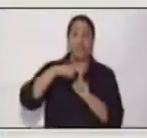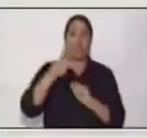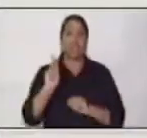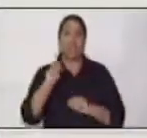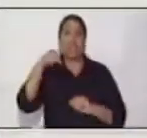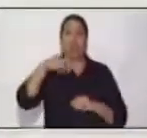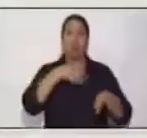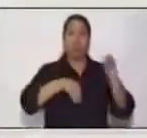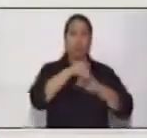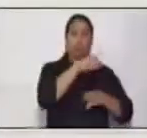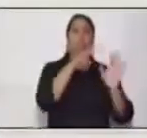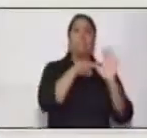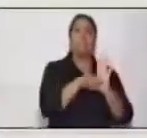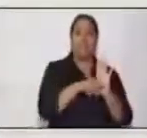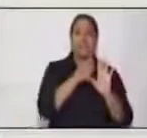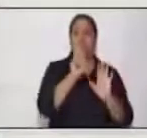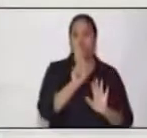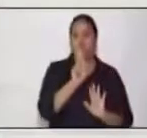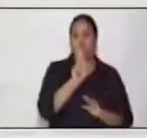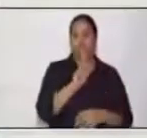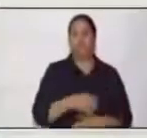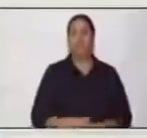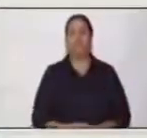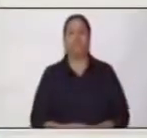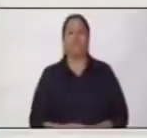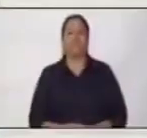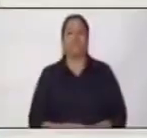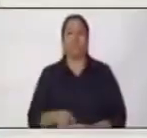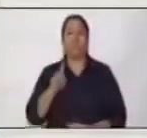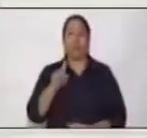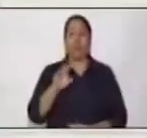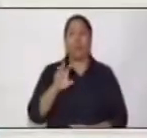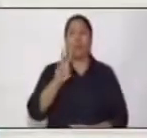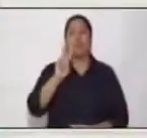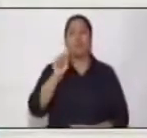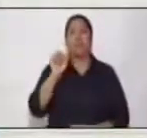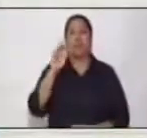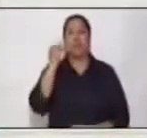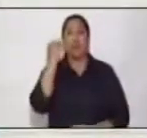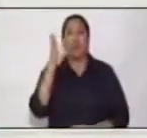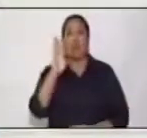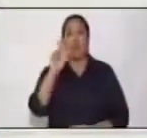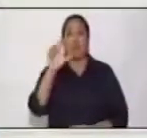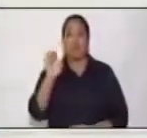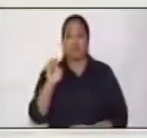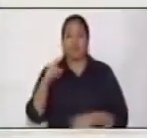mi variable X, que será igual a 28